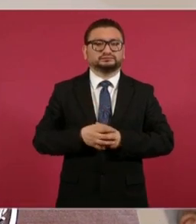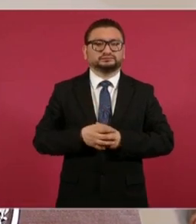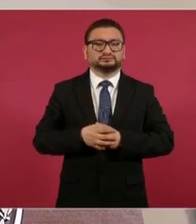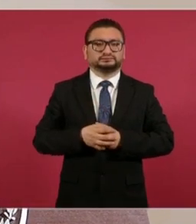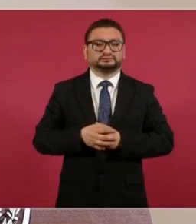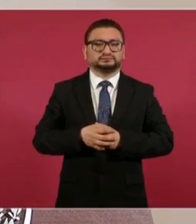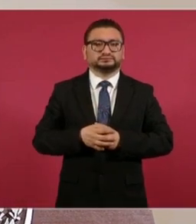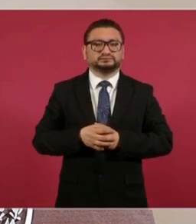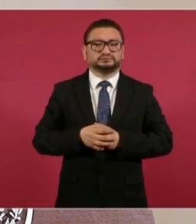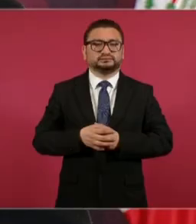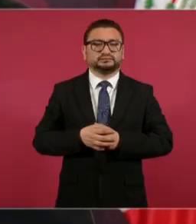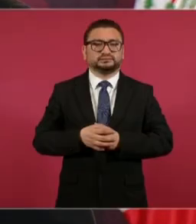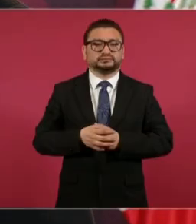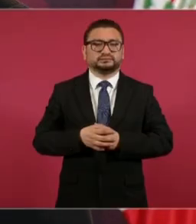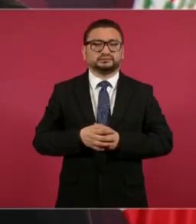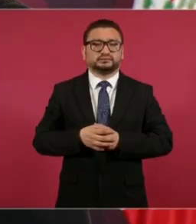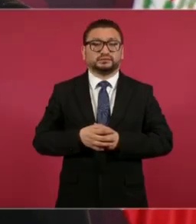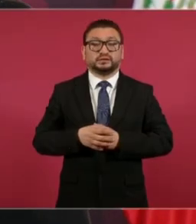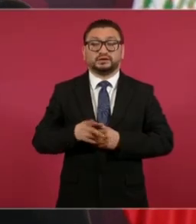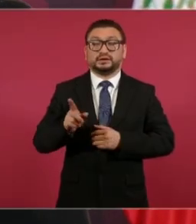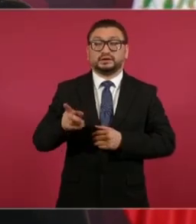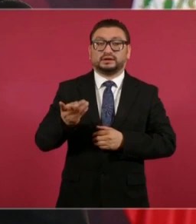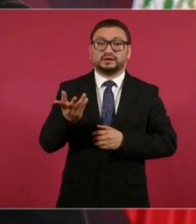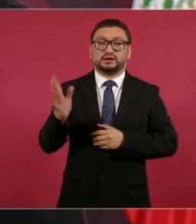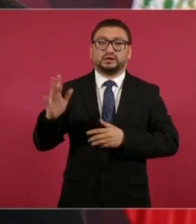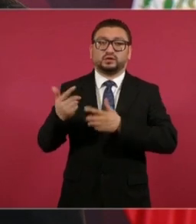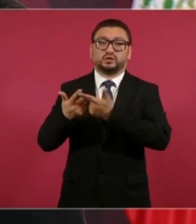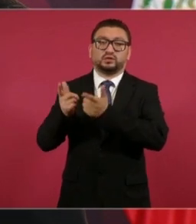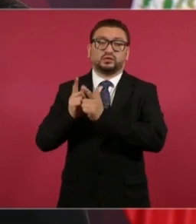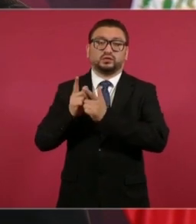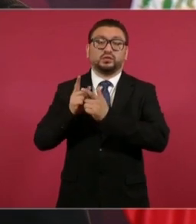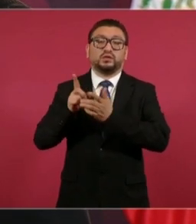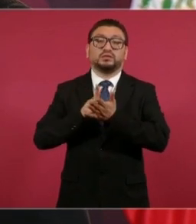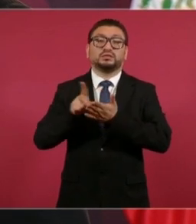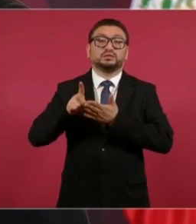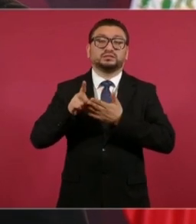promueve por un organismo de Derechos